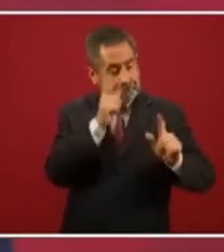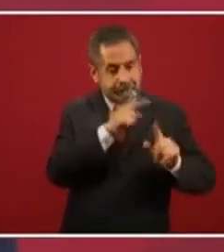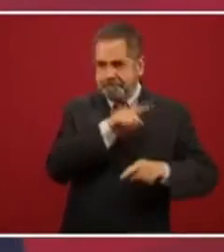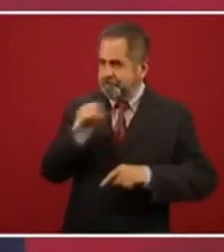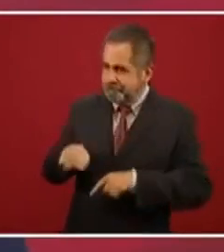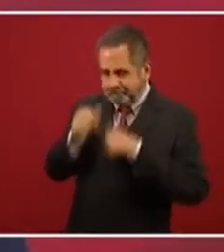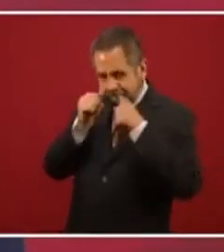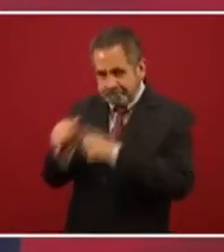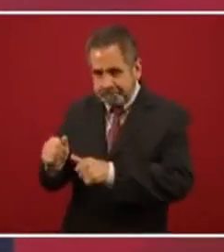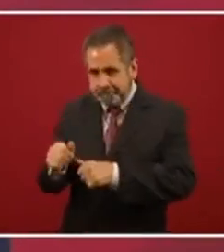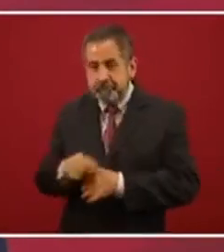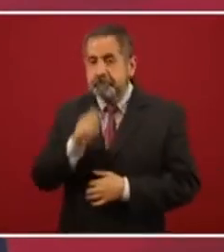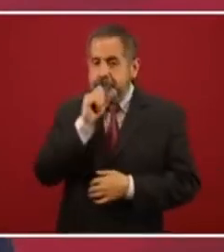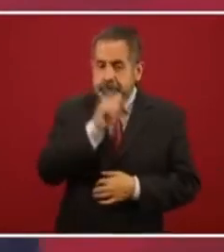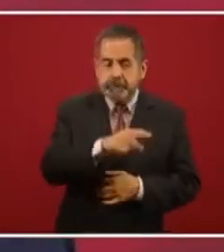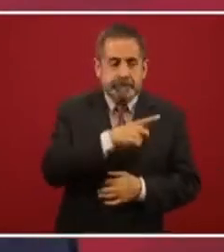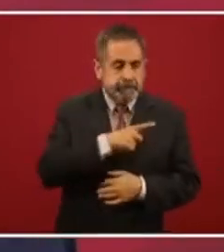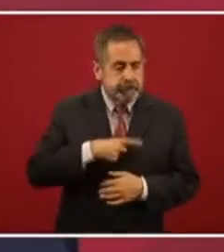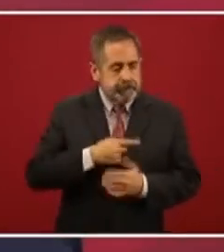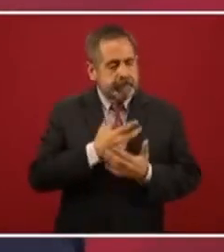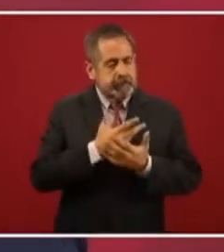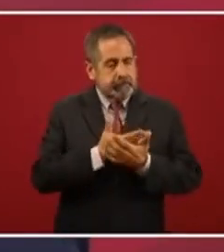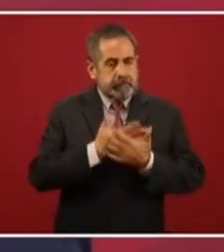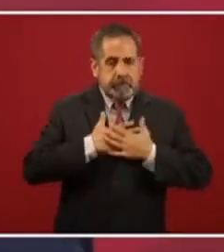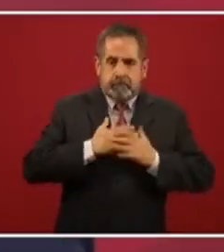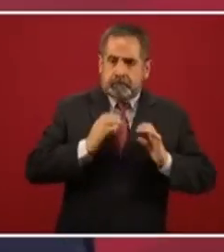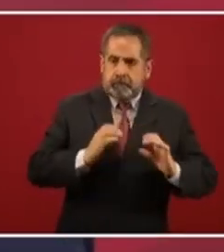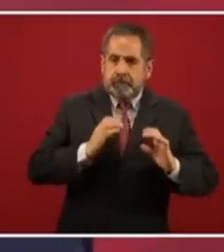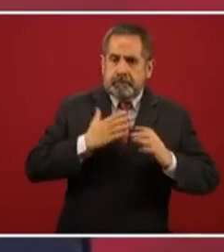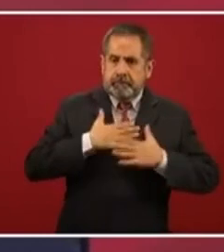Dedico mi tiempo también a descansar